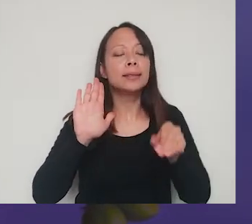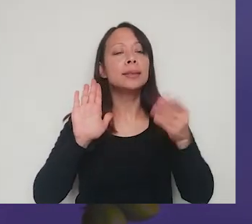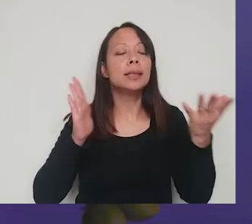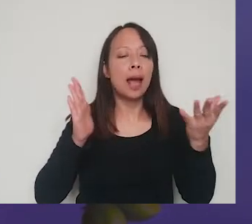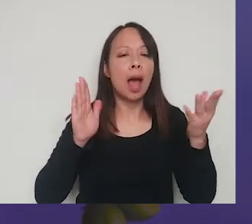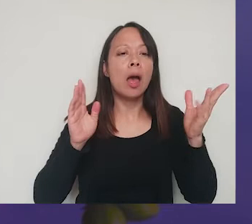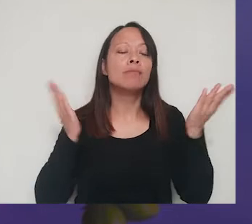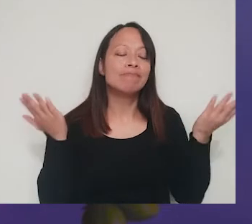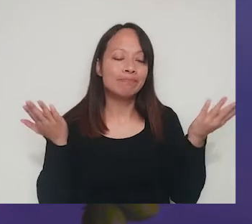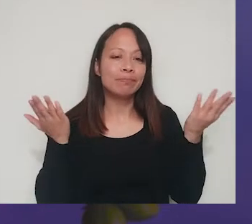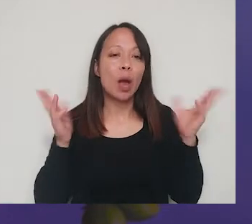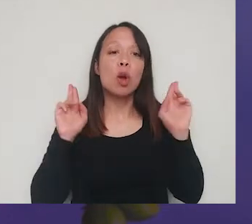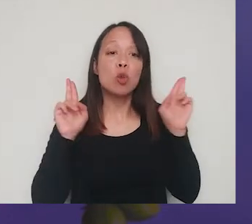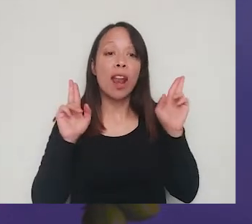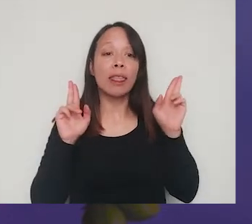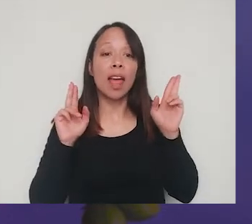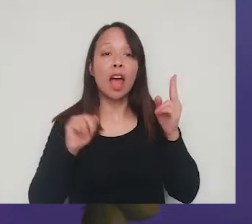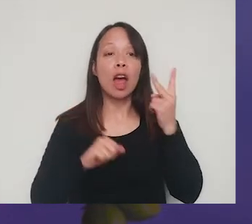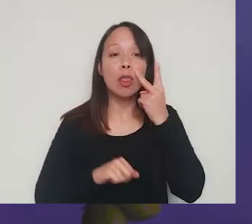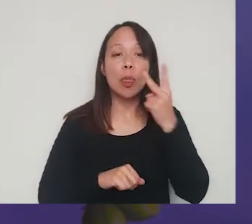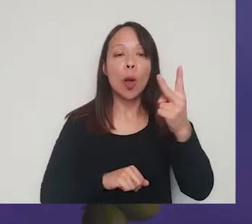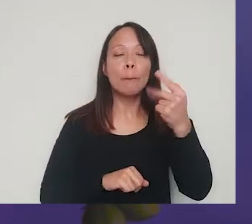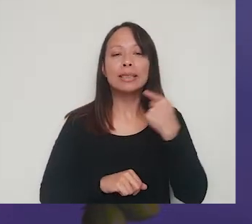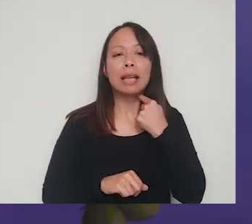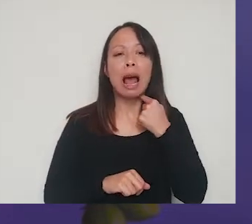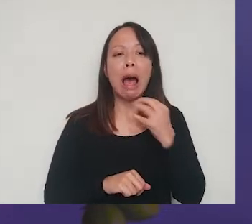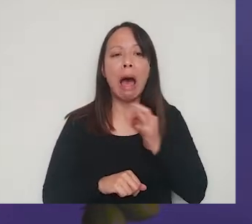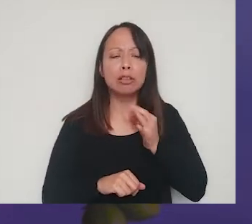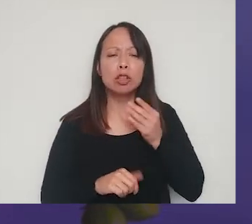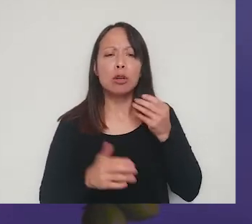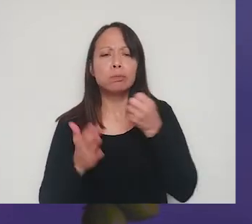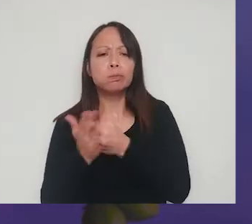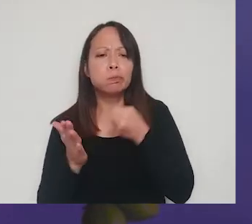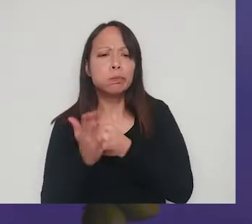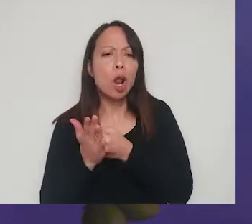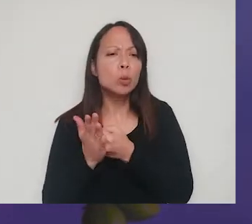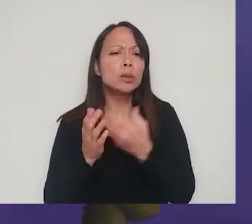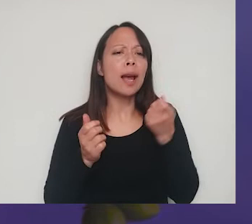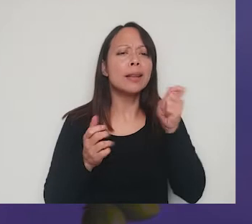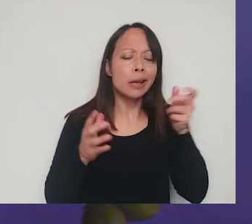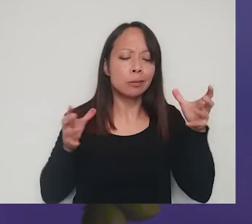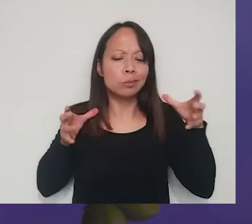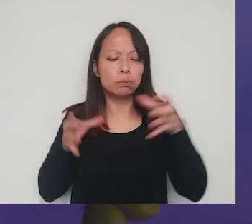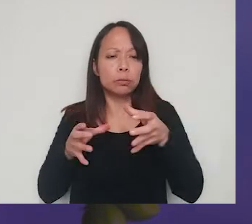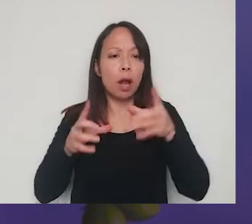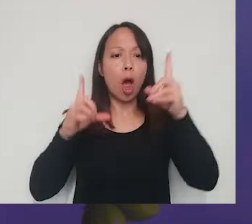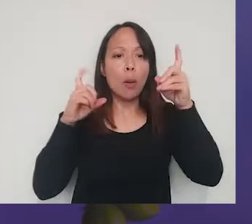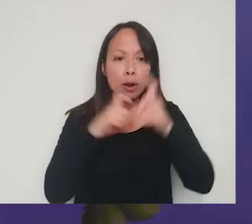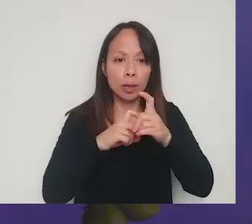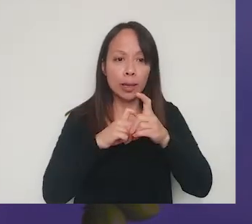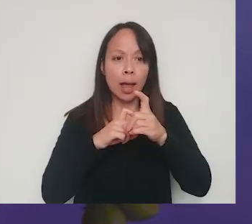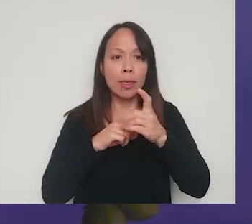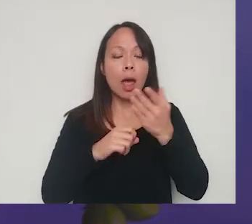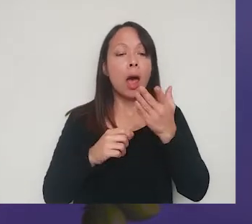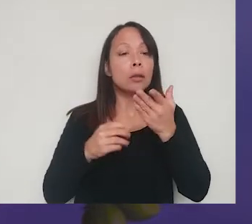Argentina? Afortunadamente, en el año 2013 y luego de una lucha incesante de un conjunto de personas que tenían